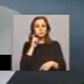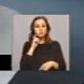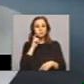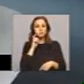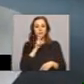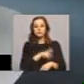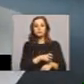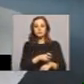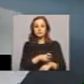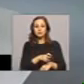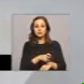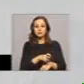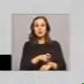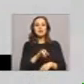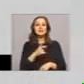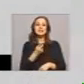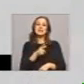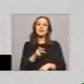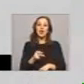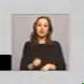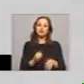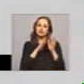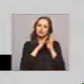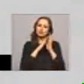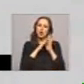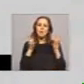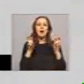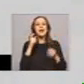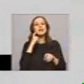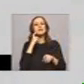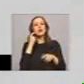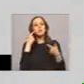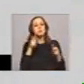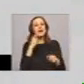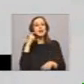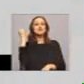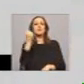as sentinelas dormem, a confiança rouba e quem vos guarda é quem vos mata?